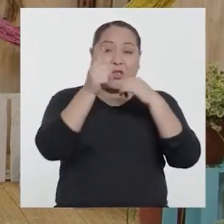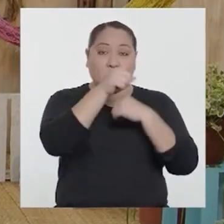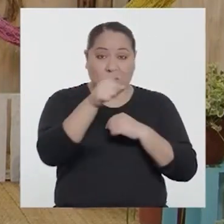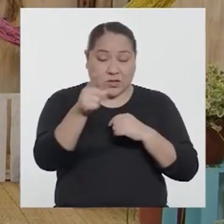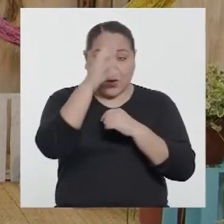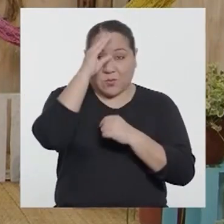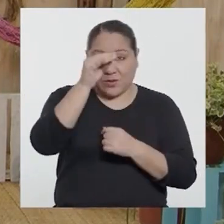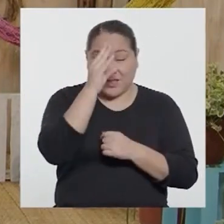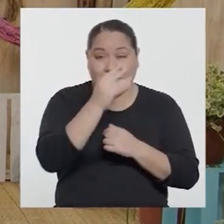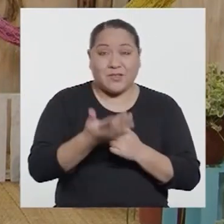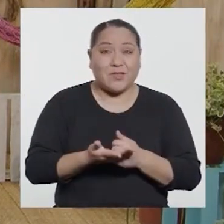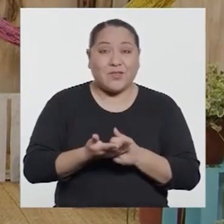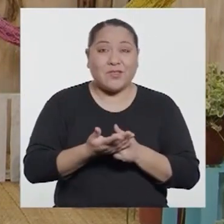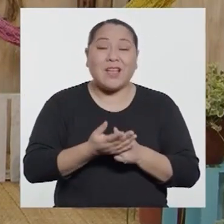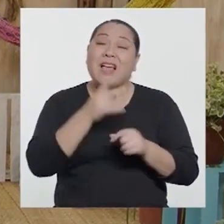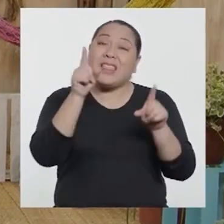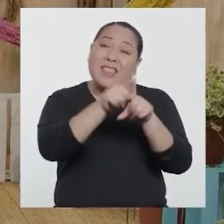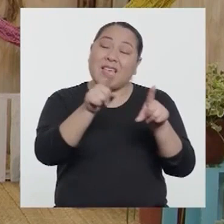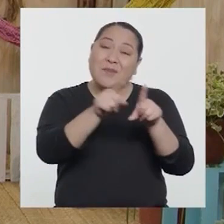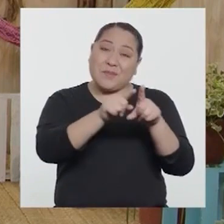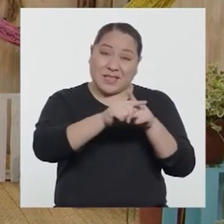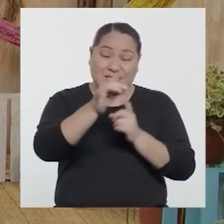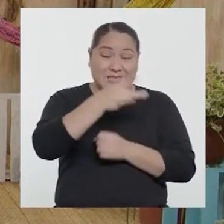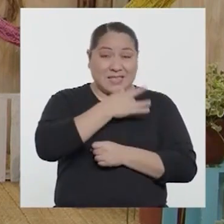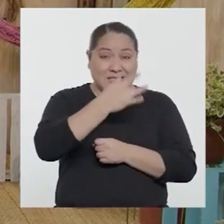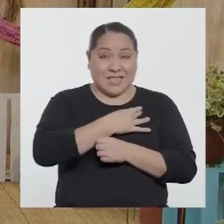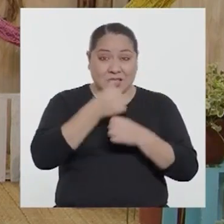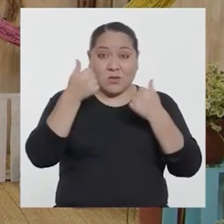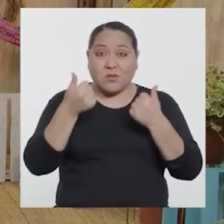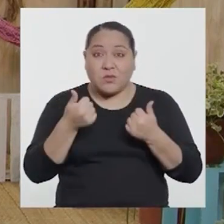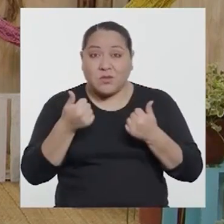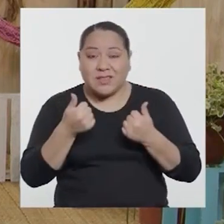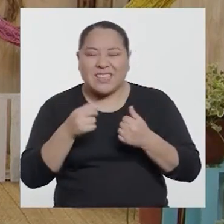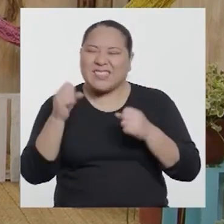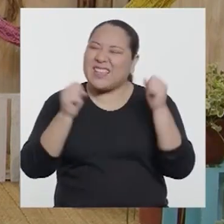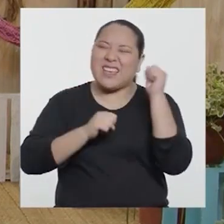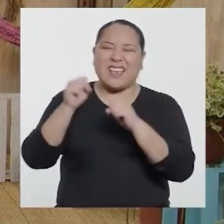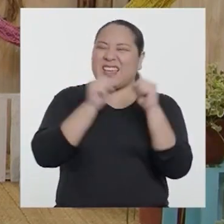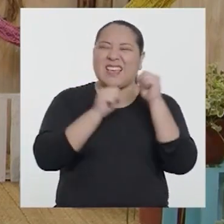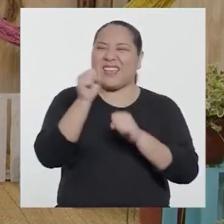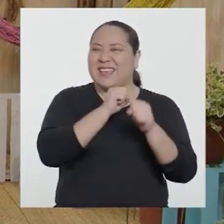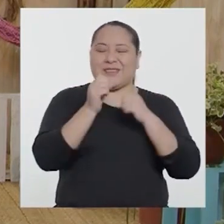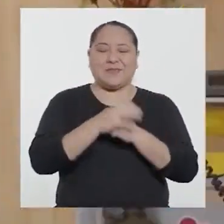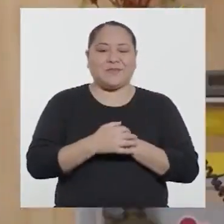¿Y ustedes, chicas y chicos, también se sienten activados? ¡Sí!